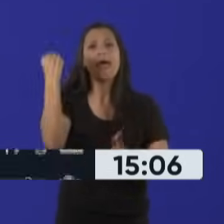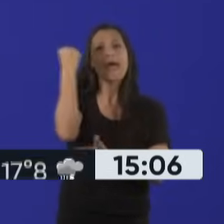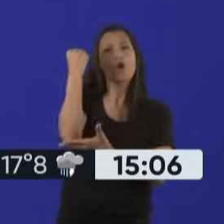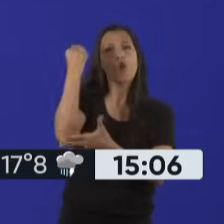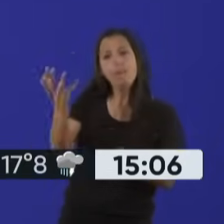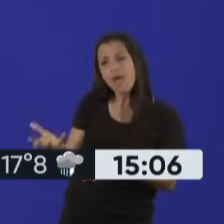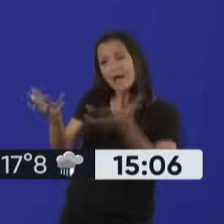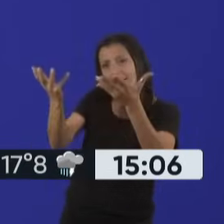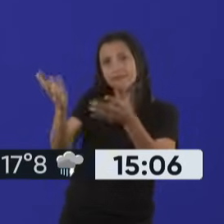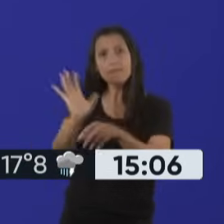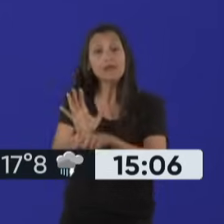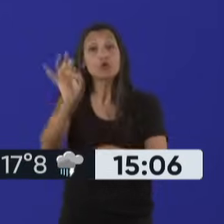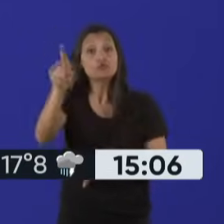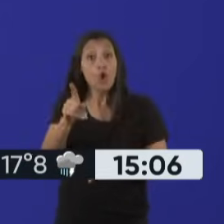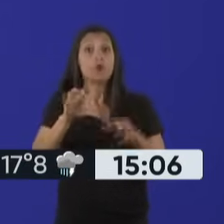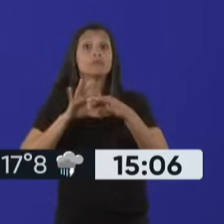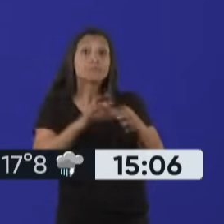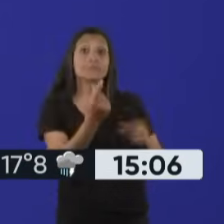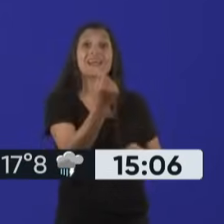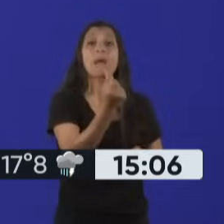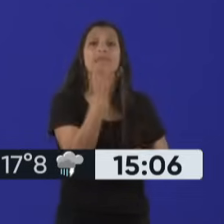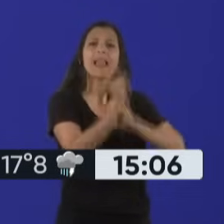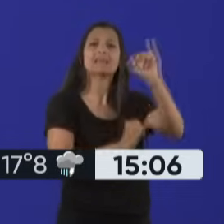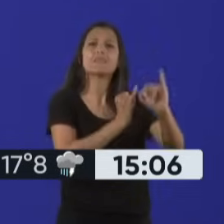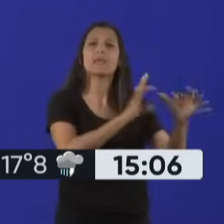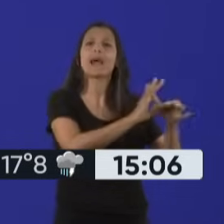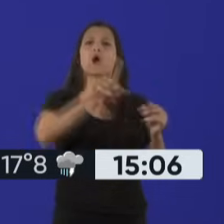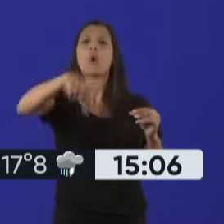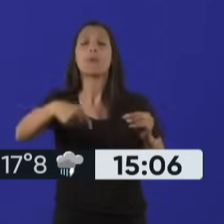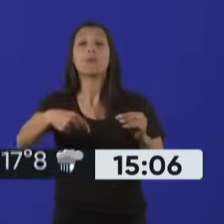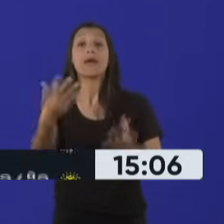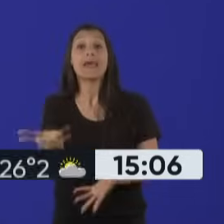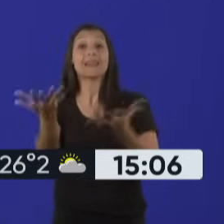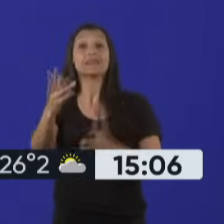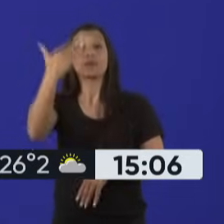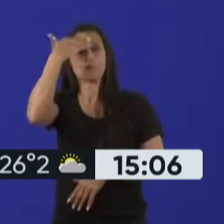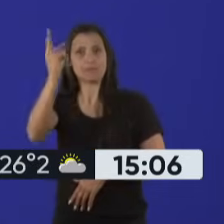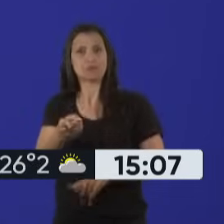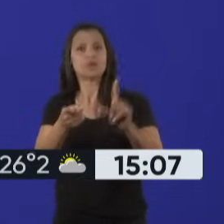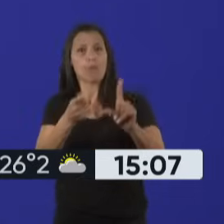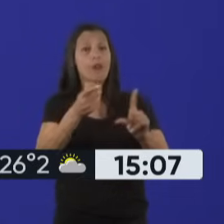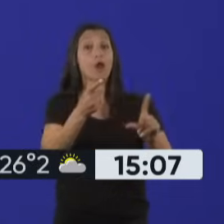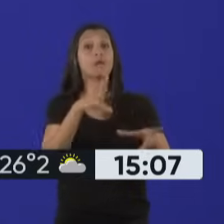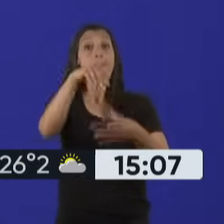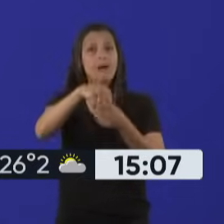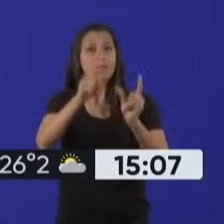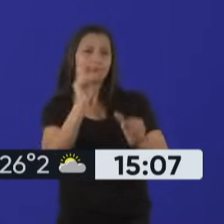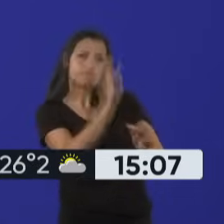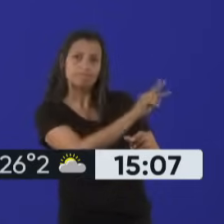56, que solamente el capital explicaba el 15%, al incorporar el capital humano